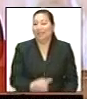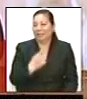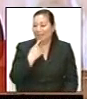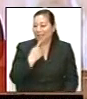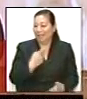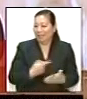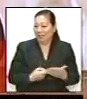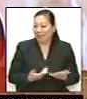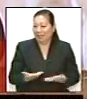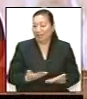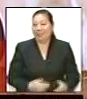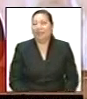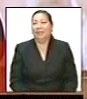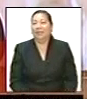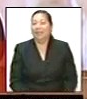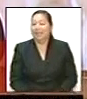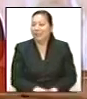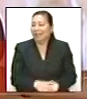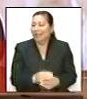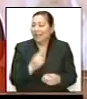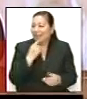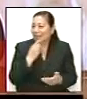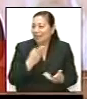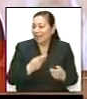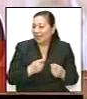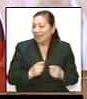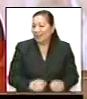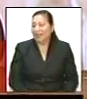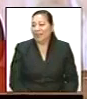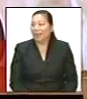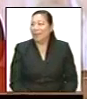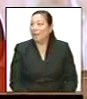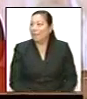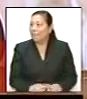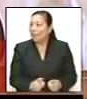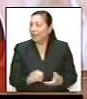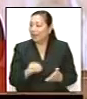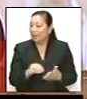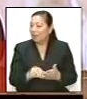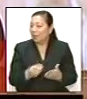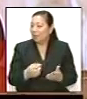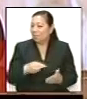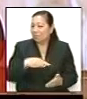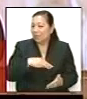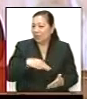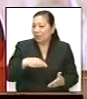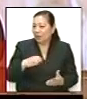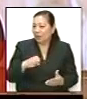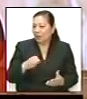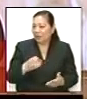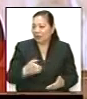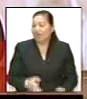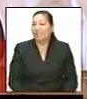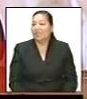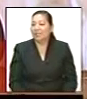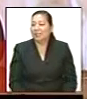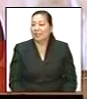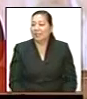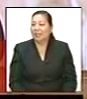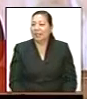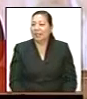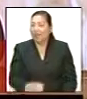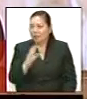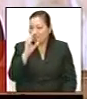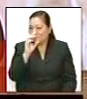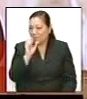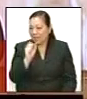con mayor detalle lo explicará esta tarde el representante del Ministerio de Economía y Finanzas del Perú en la